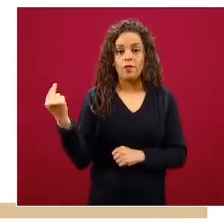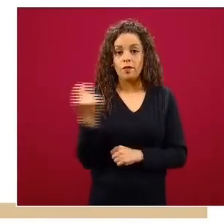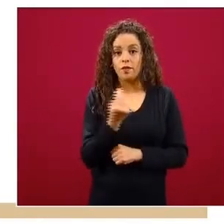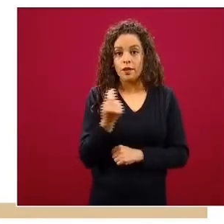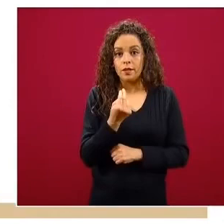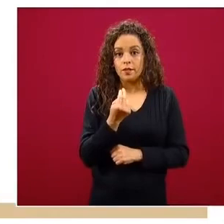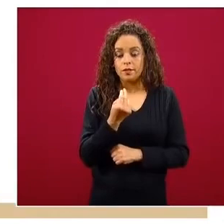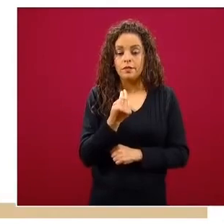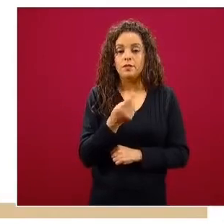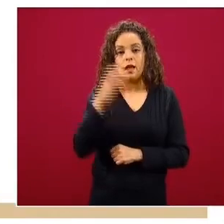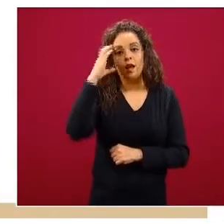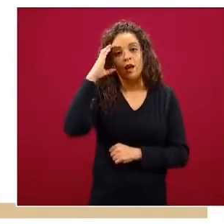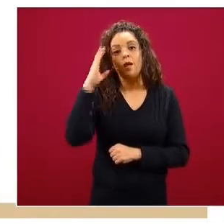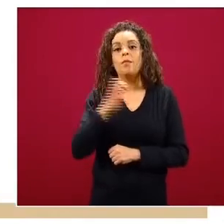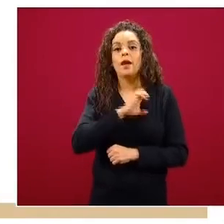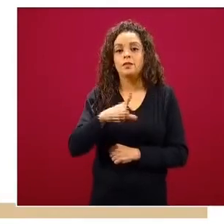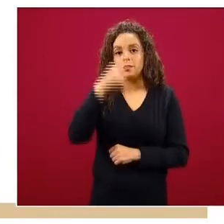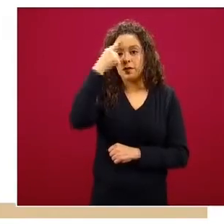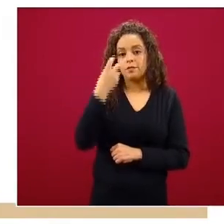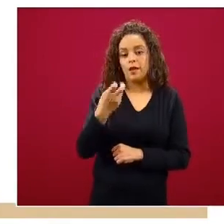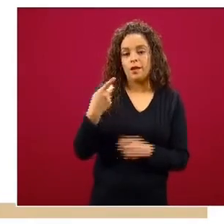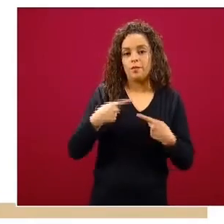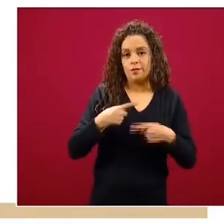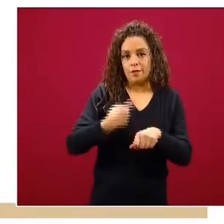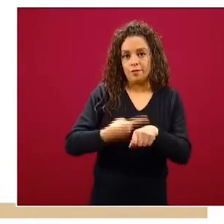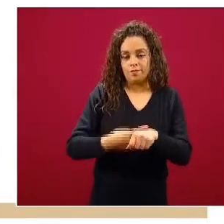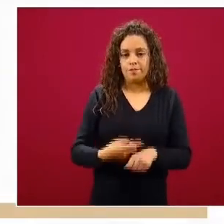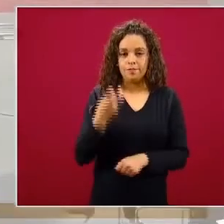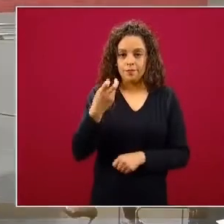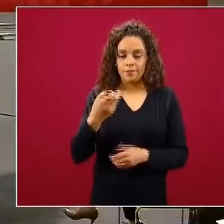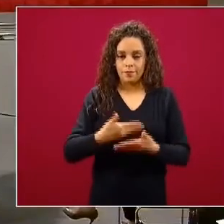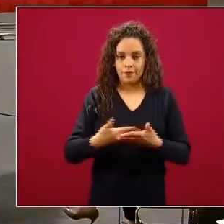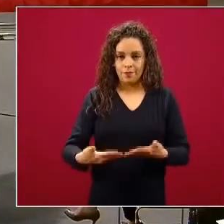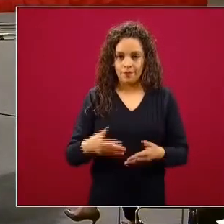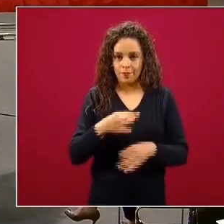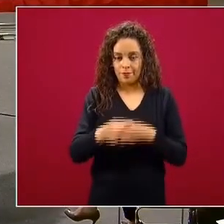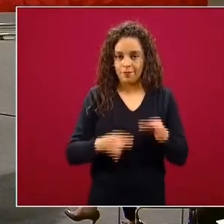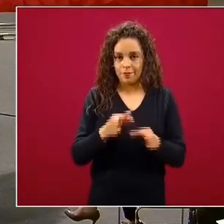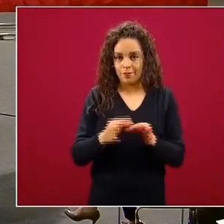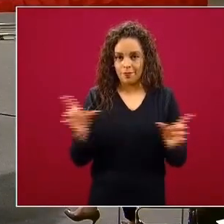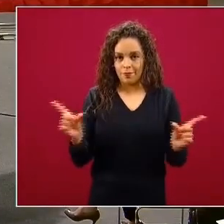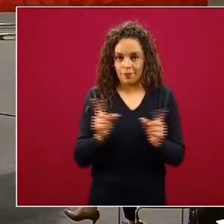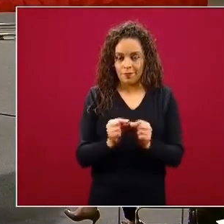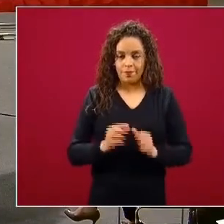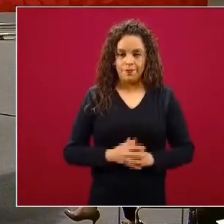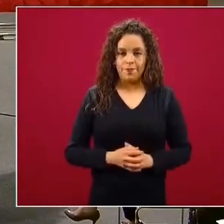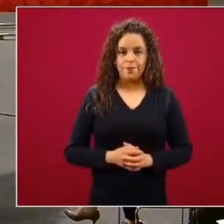este tipo de camas para estos pacientes. Sería la actualización para esta noche. Dígame.